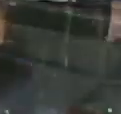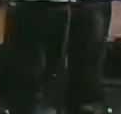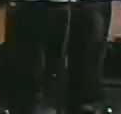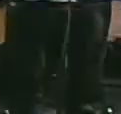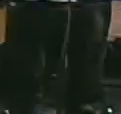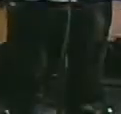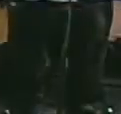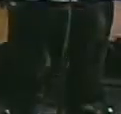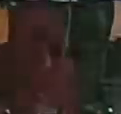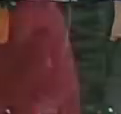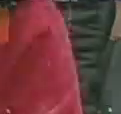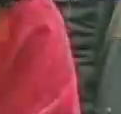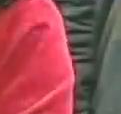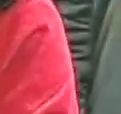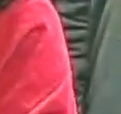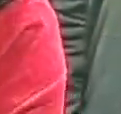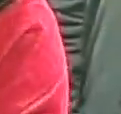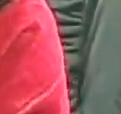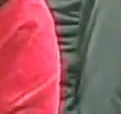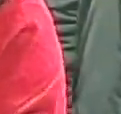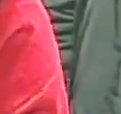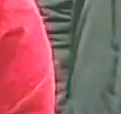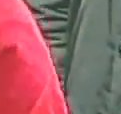por amor a Venezuela.